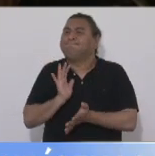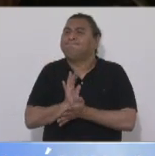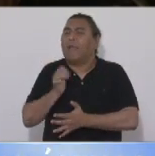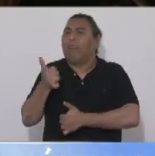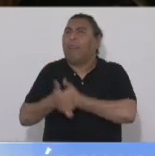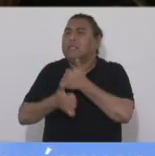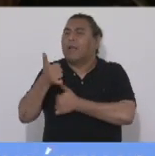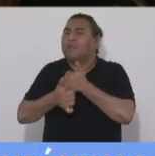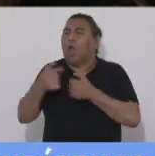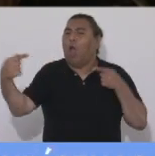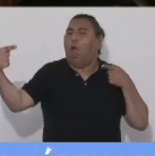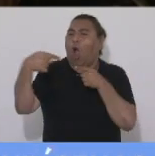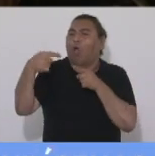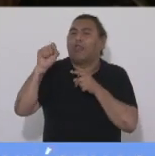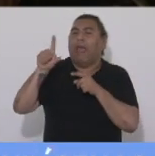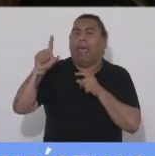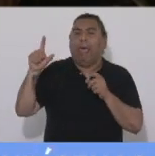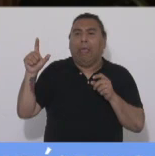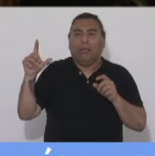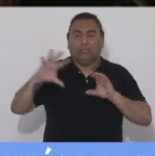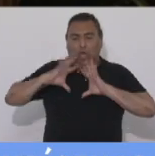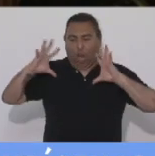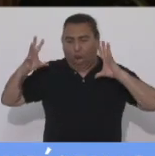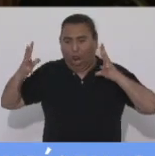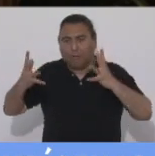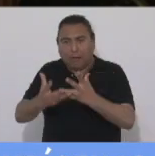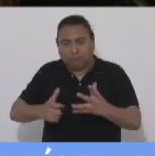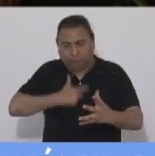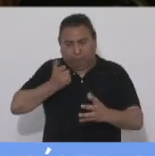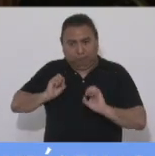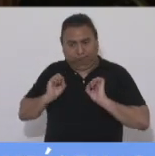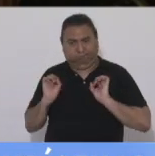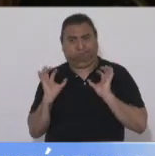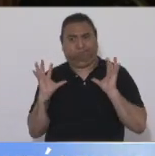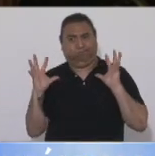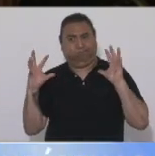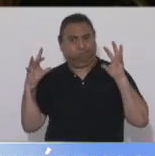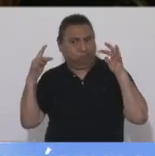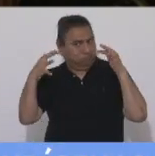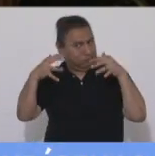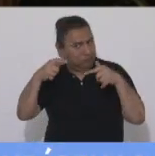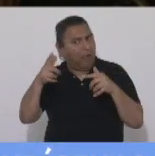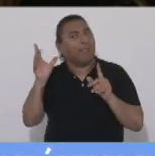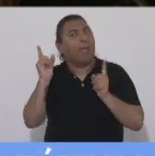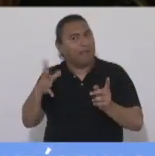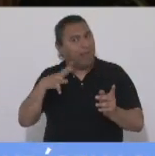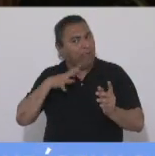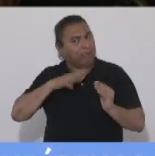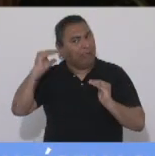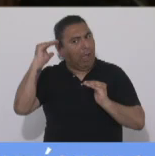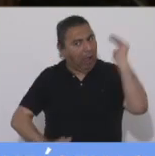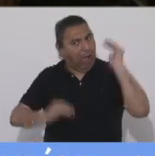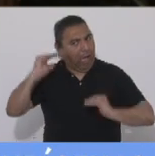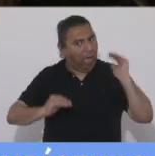global, desafíos que tienen que ver con la tremenda desigualdad económica y